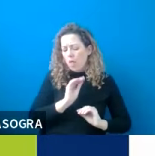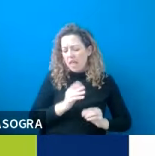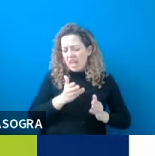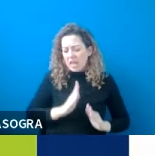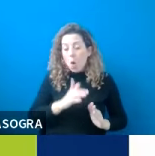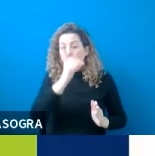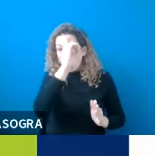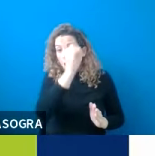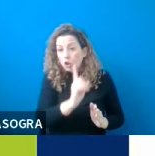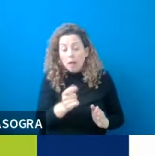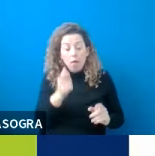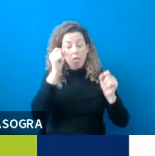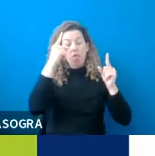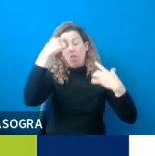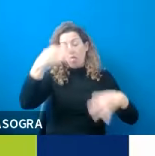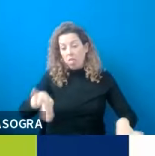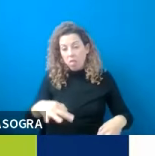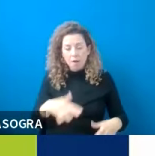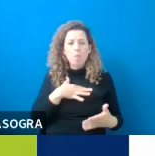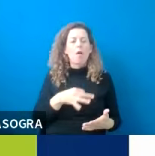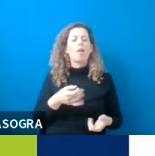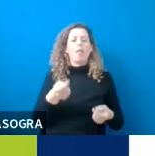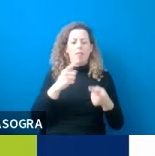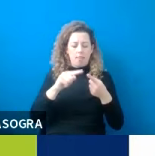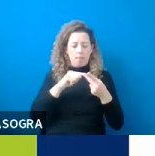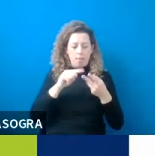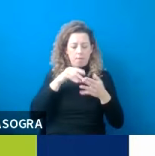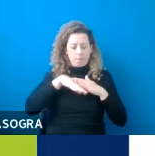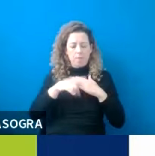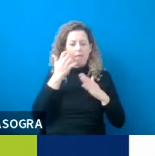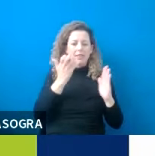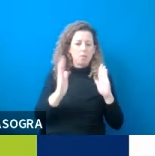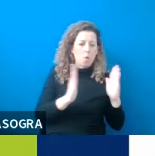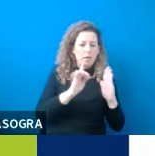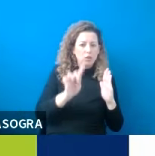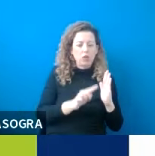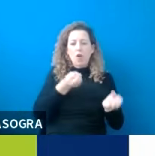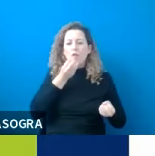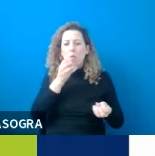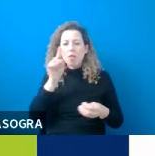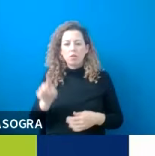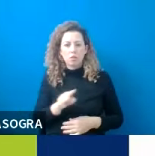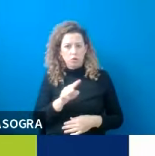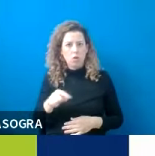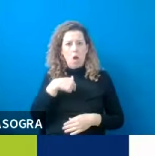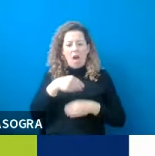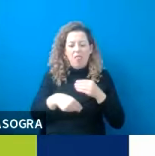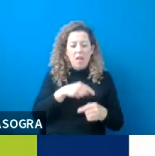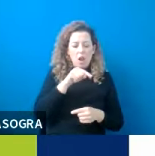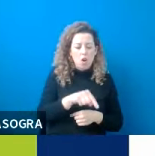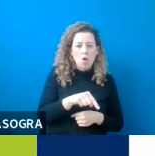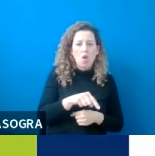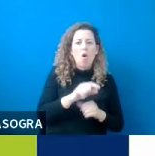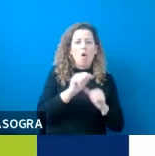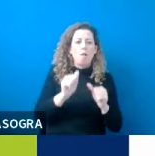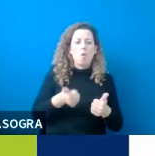mejor no se habían fijado, todo eso nos ayuda a saber si es el momento o no es el momento de dar esa información y hacerlo así de una manera si no un